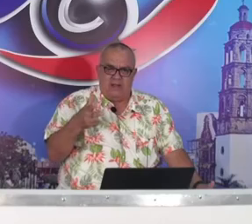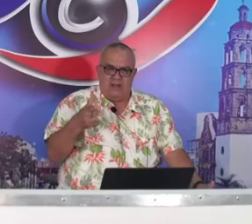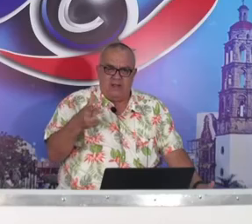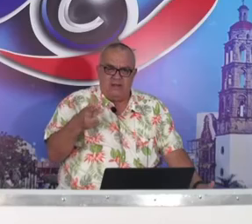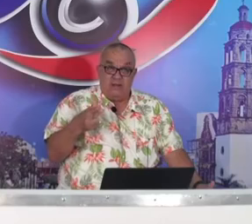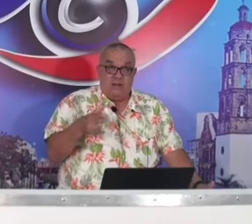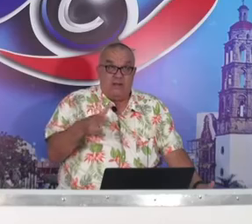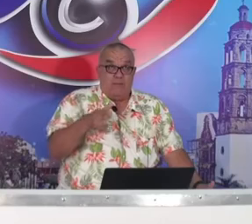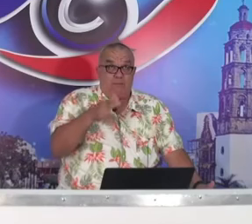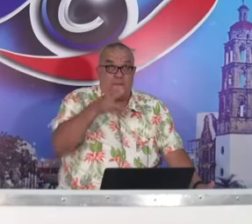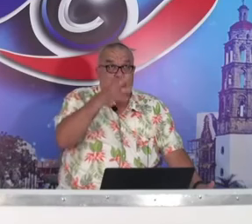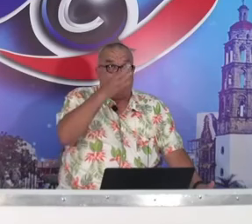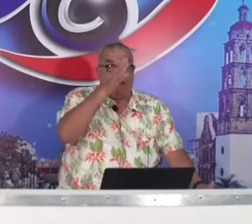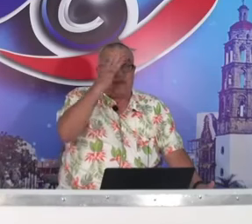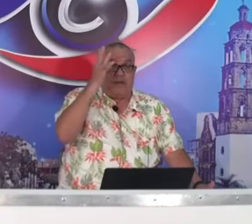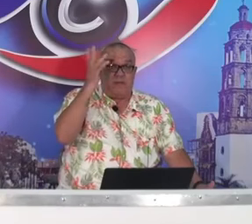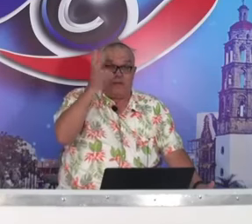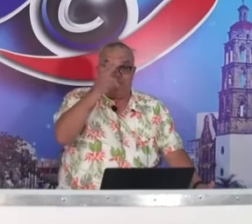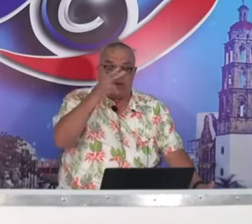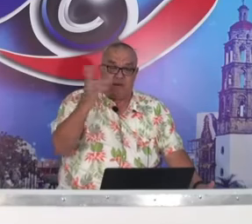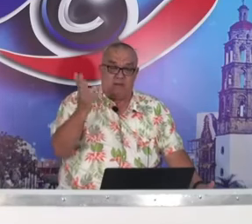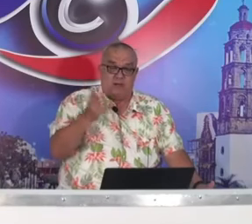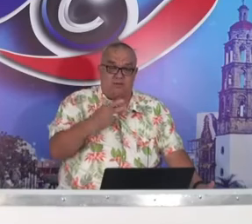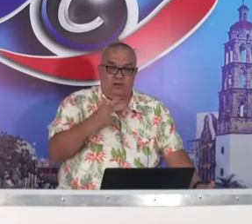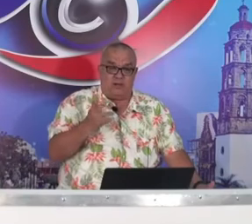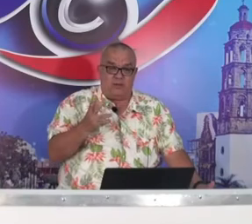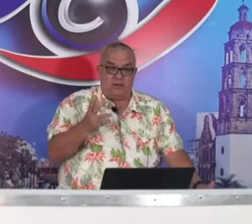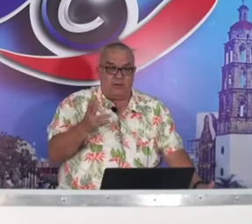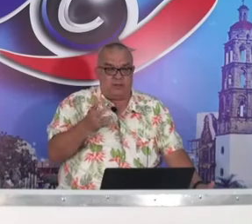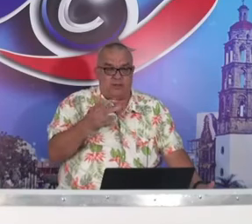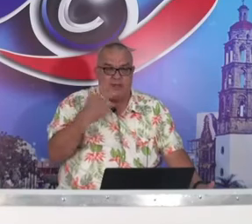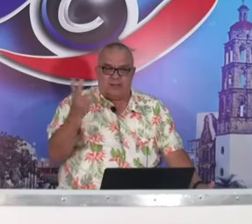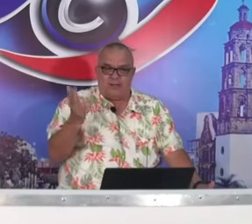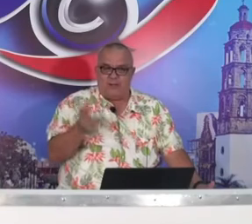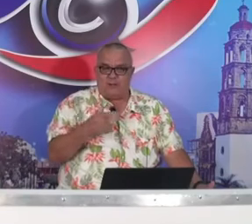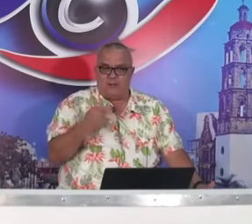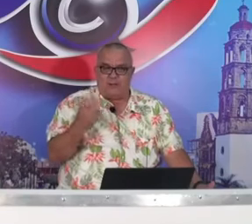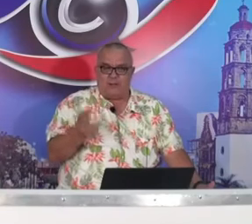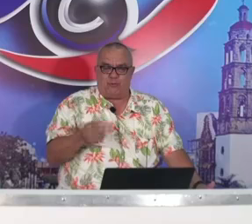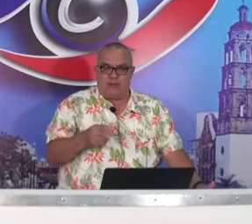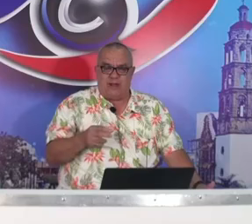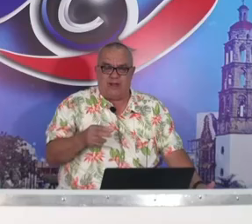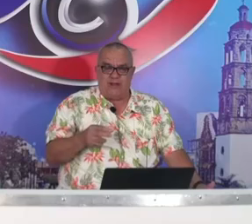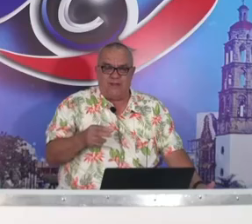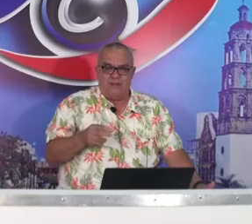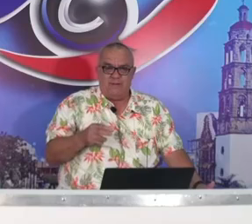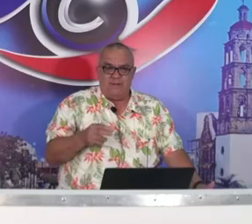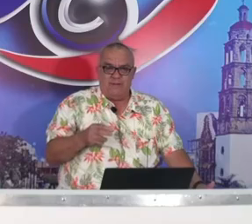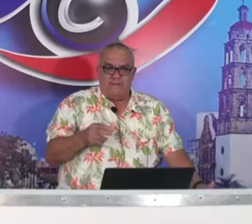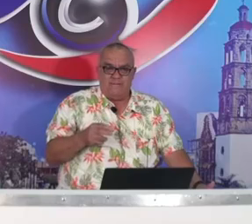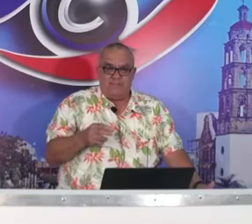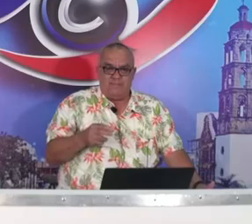carrera porque iban a hacer varios fraccionamientos alrededor. No se les ha dado esa oportunidad.